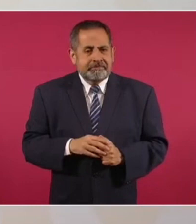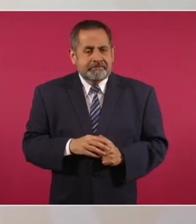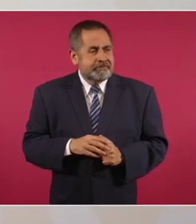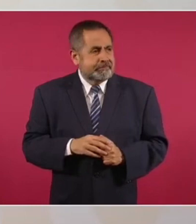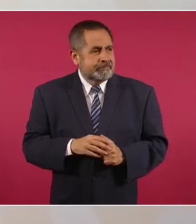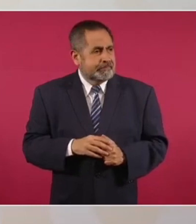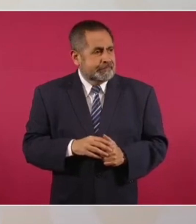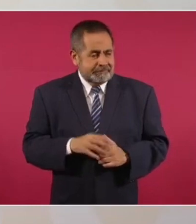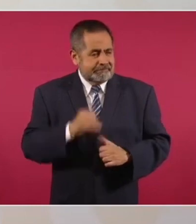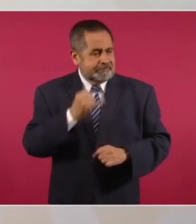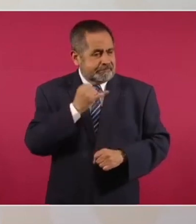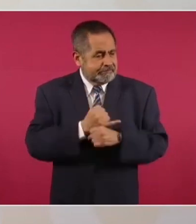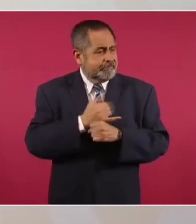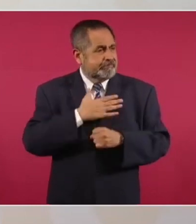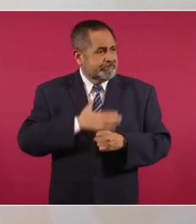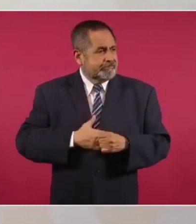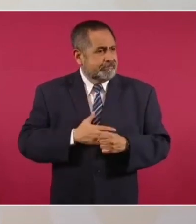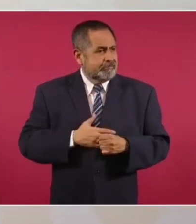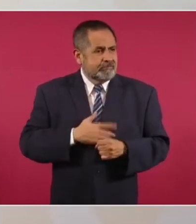inhumana,